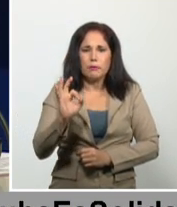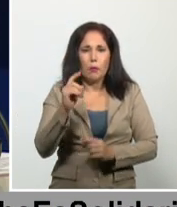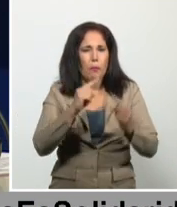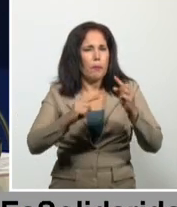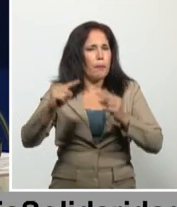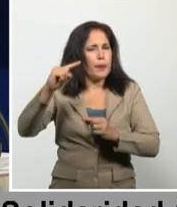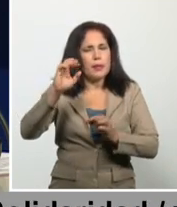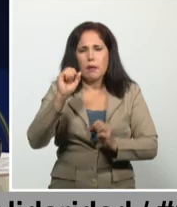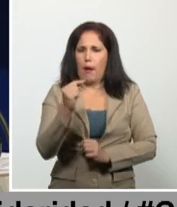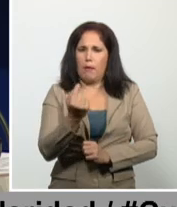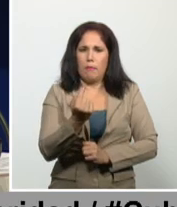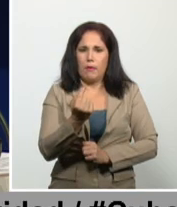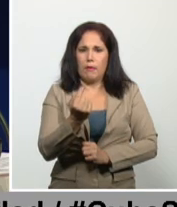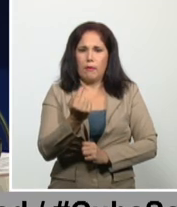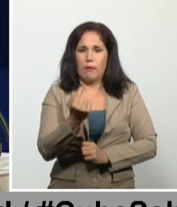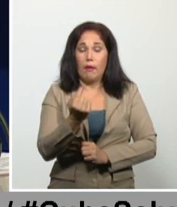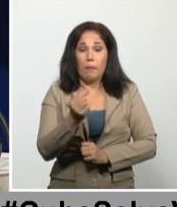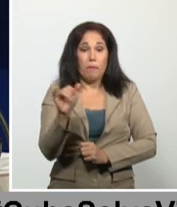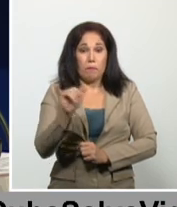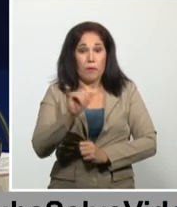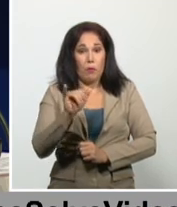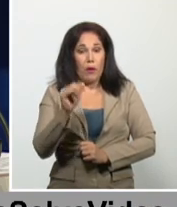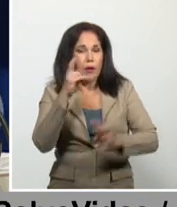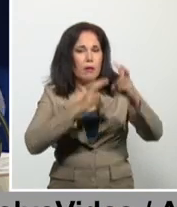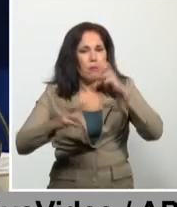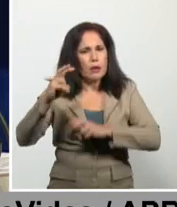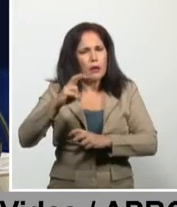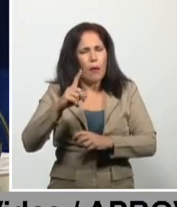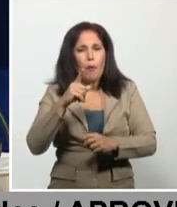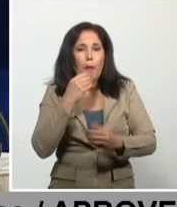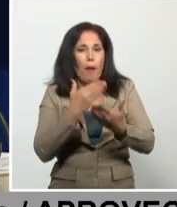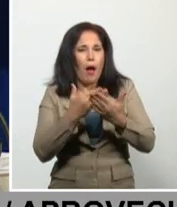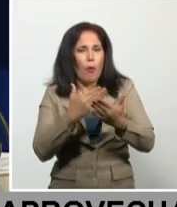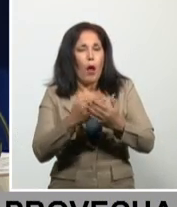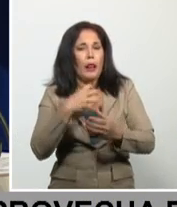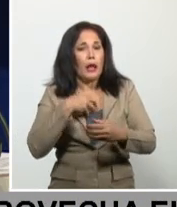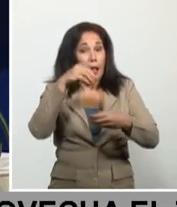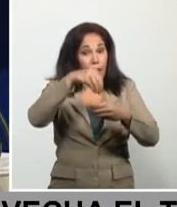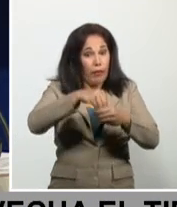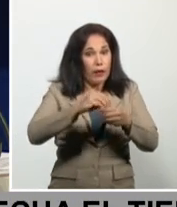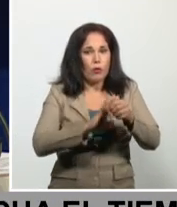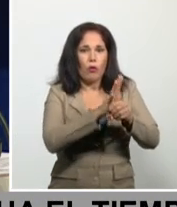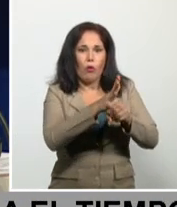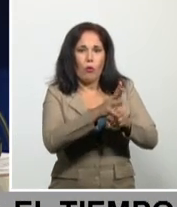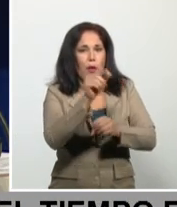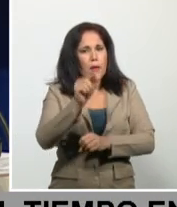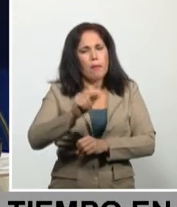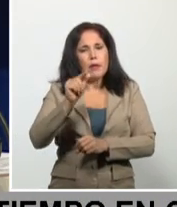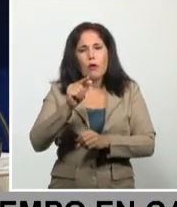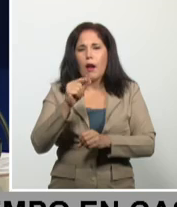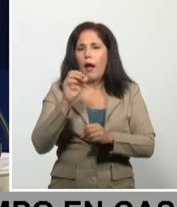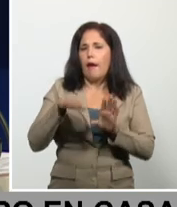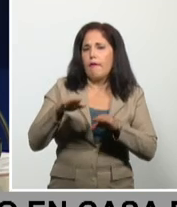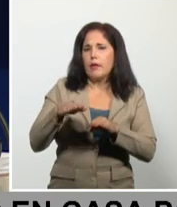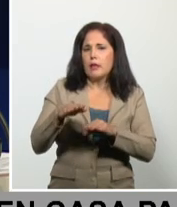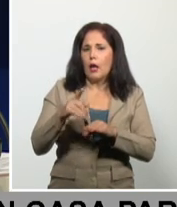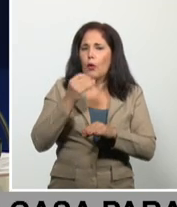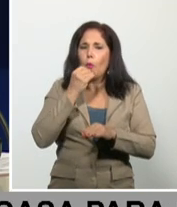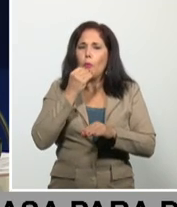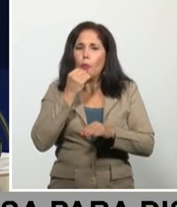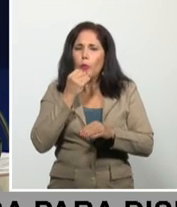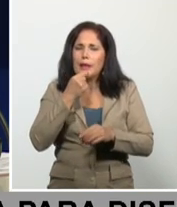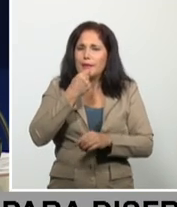hospitales psiquiátricos, y estudiamos buscando que puedan existir. Son personas que no pueden muchas veces valerse